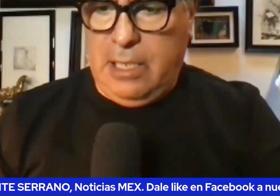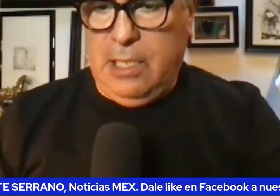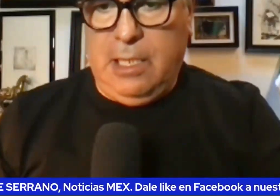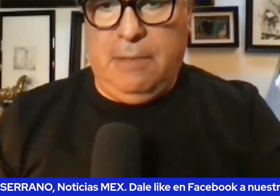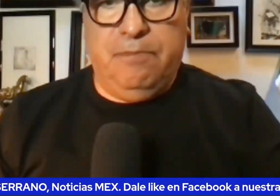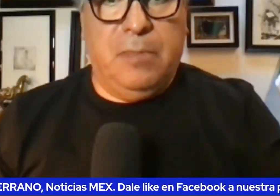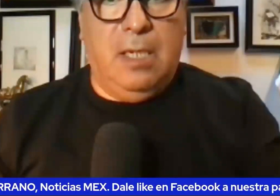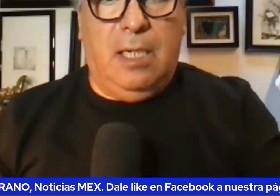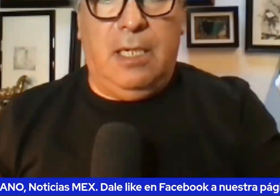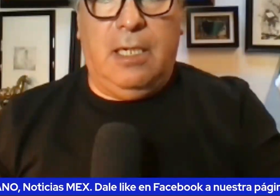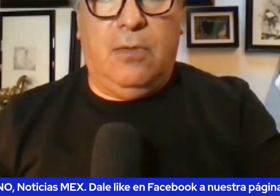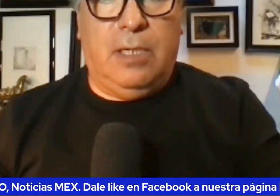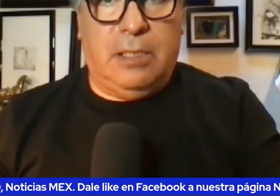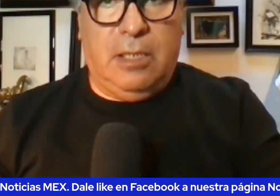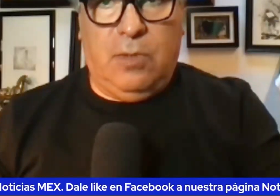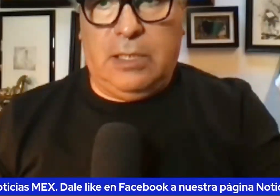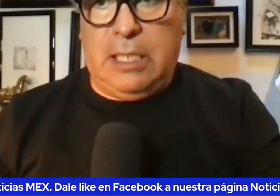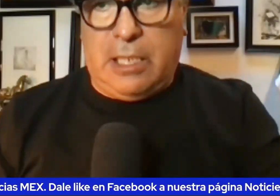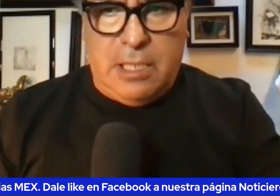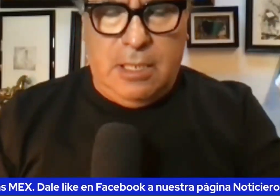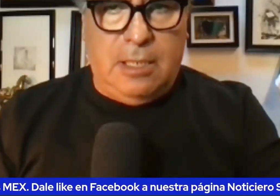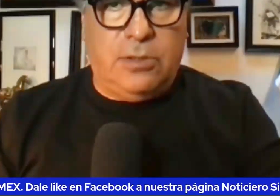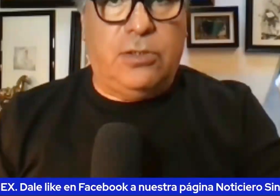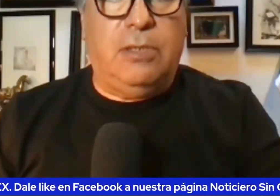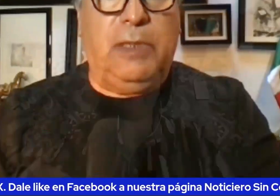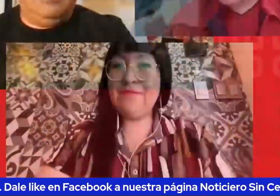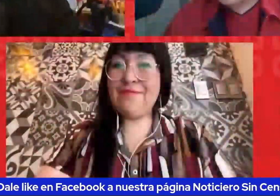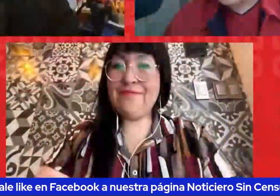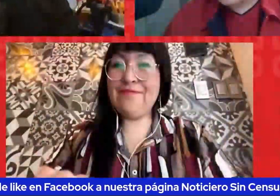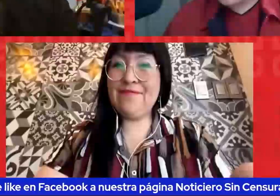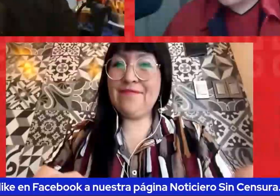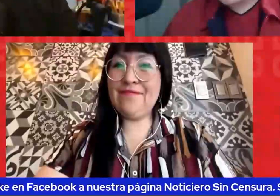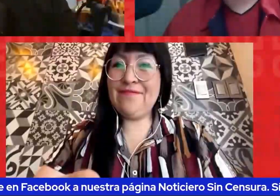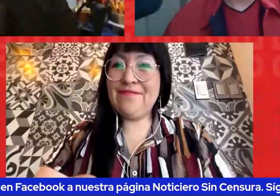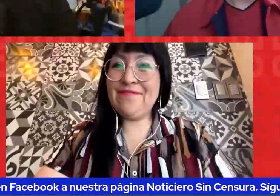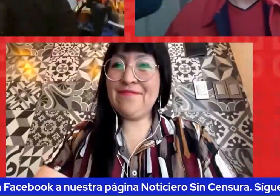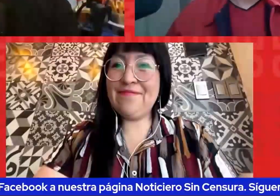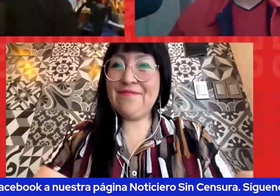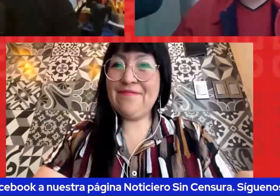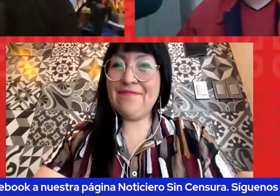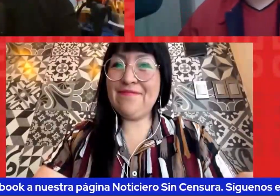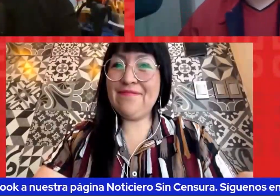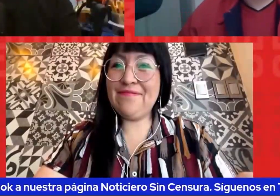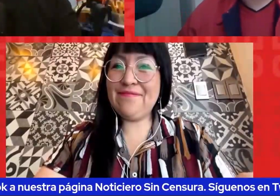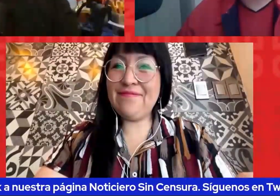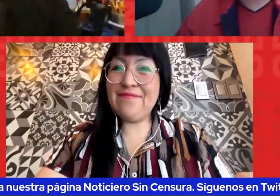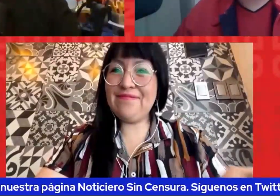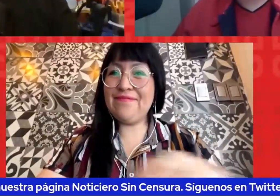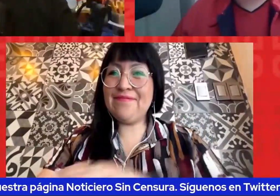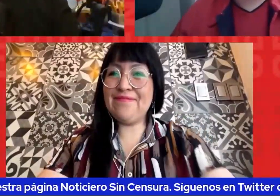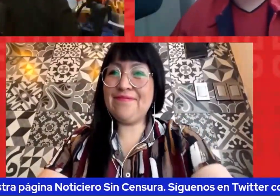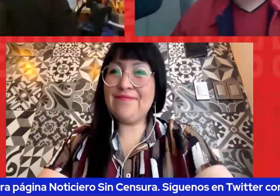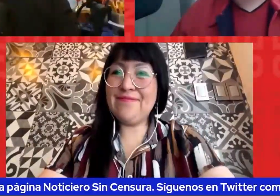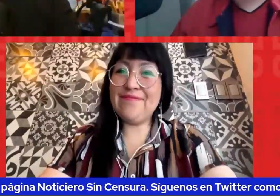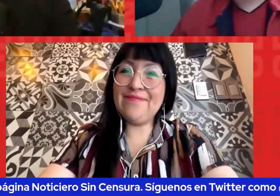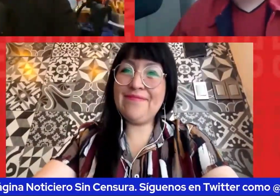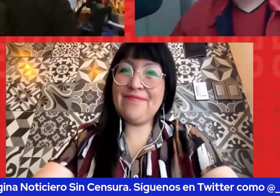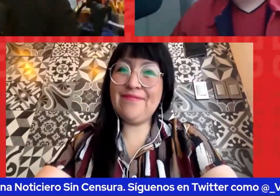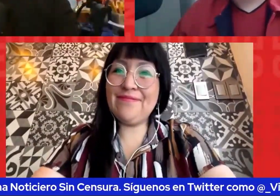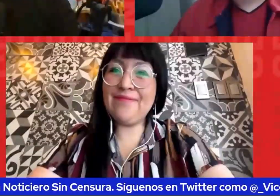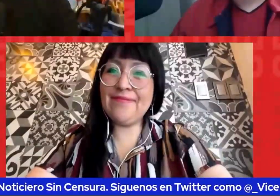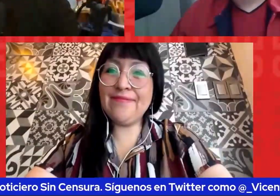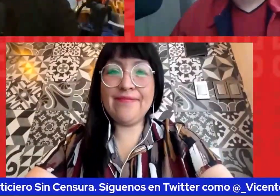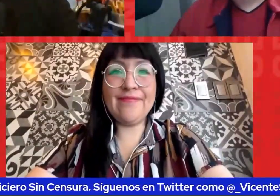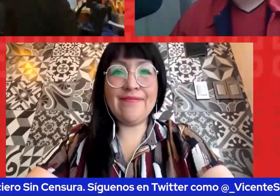querida Alina Duarte, nuestra reina de Xochimilco, como siempre, una mujer muy inteligente, y que